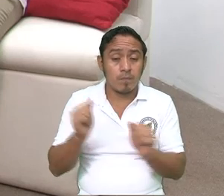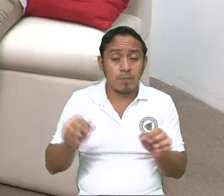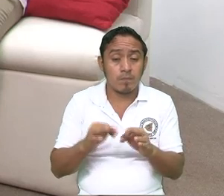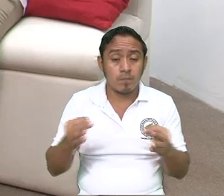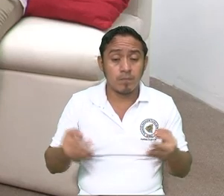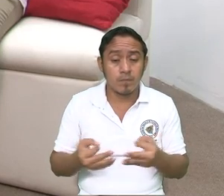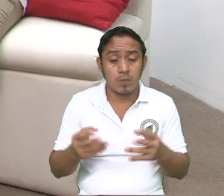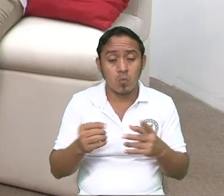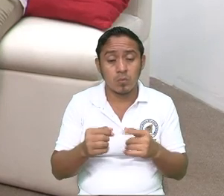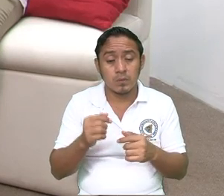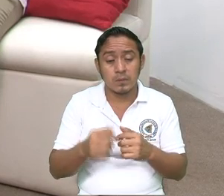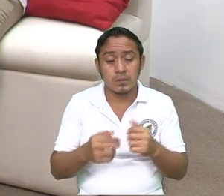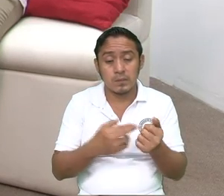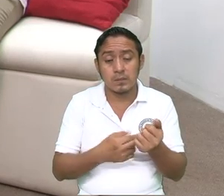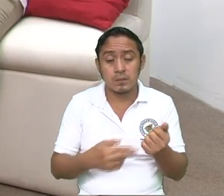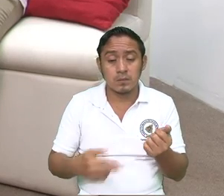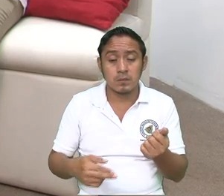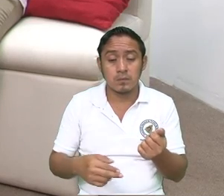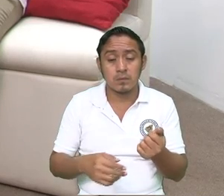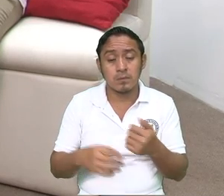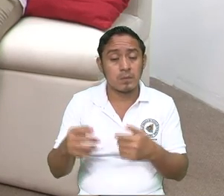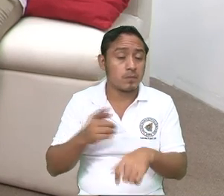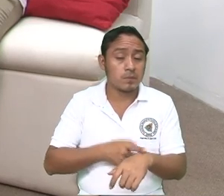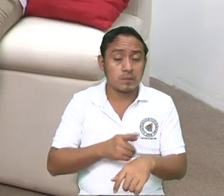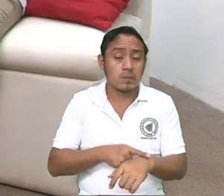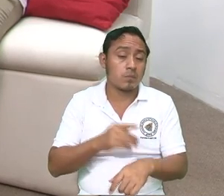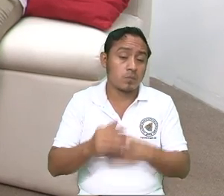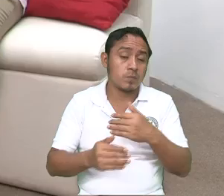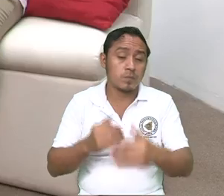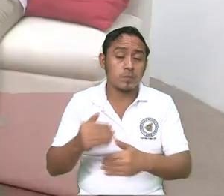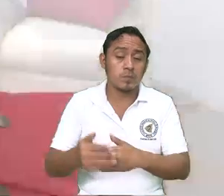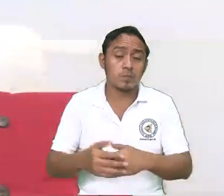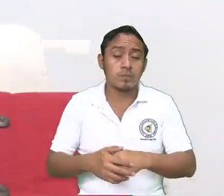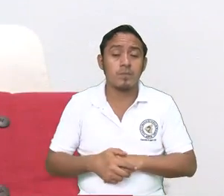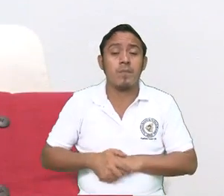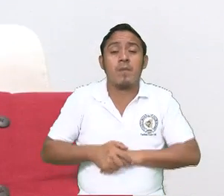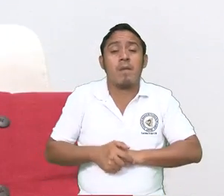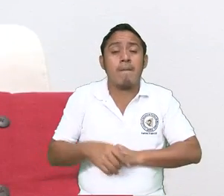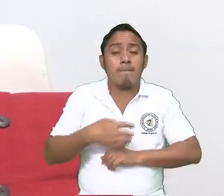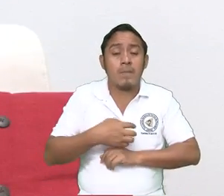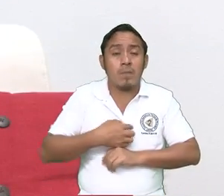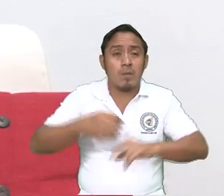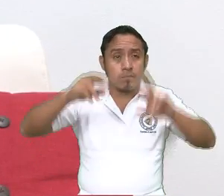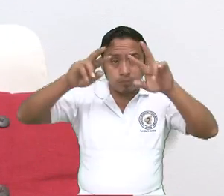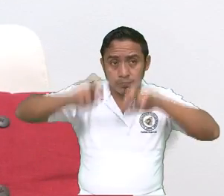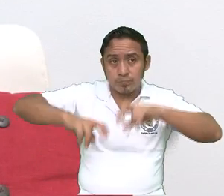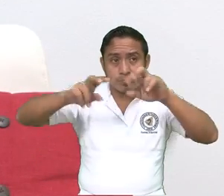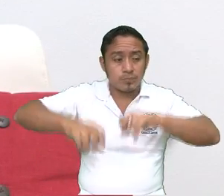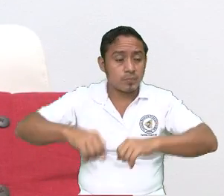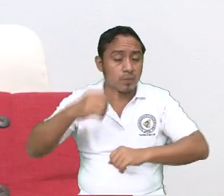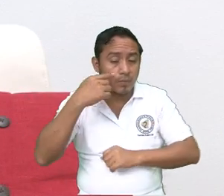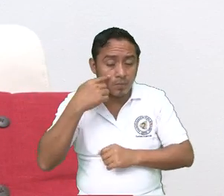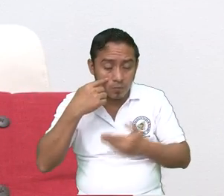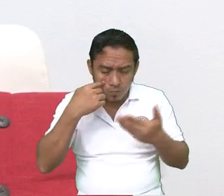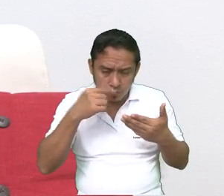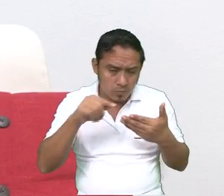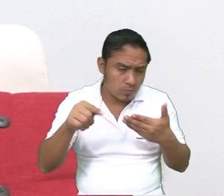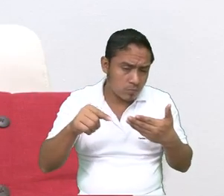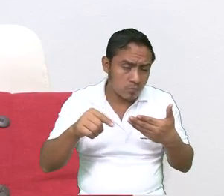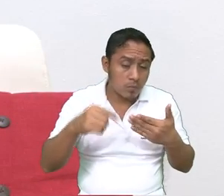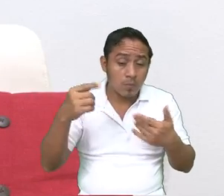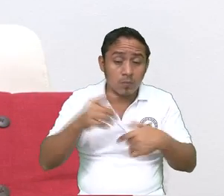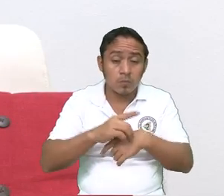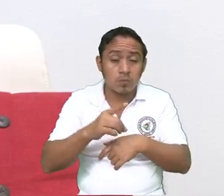vale la pena hacerse chequeo cada cierto tiempo y a través de los chequeos desde que uno va identificando la